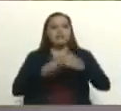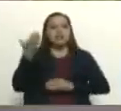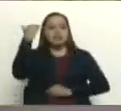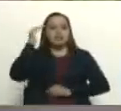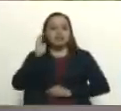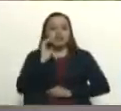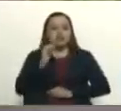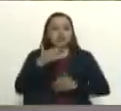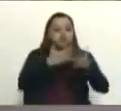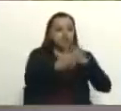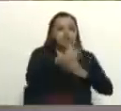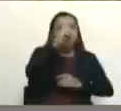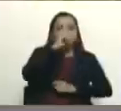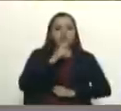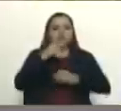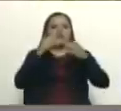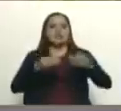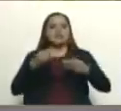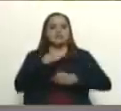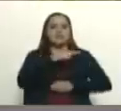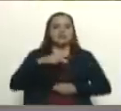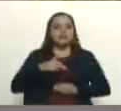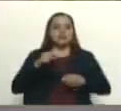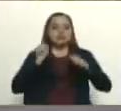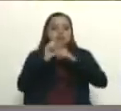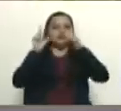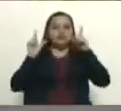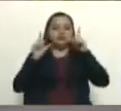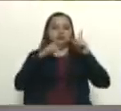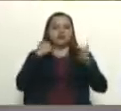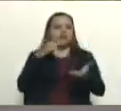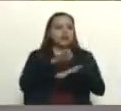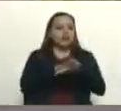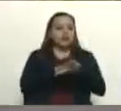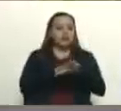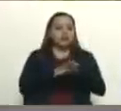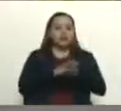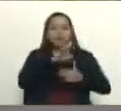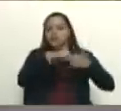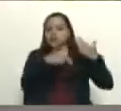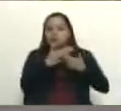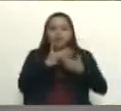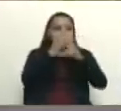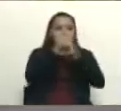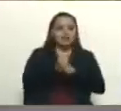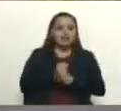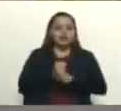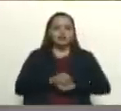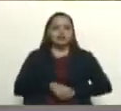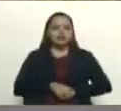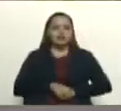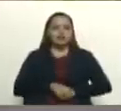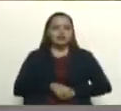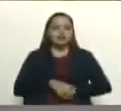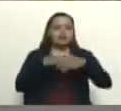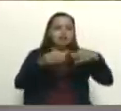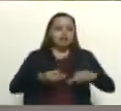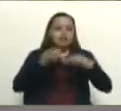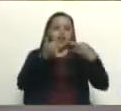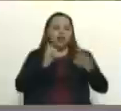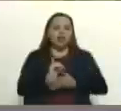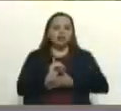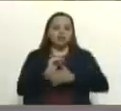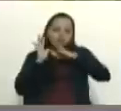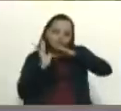atravesando, siempre nos sorprende. La muerte nunca se espera. Siempre nos llega